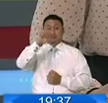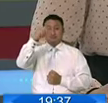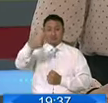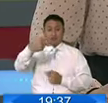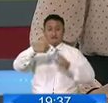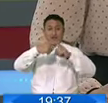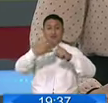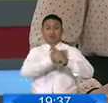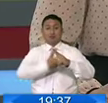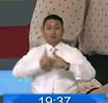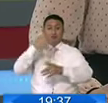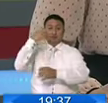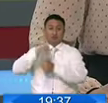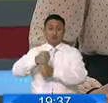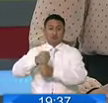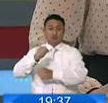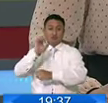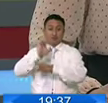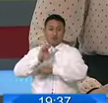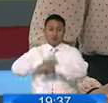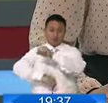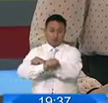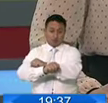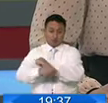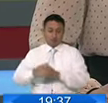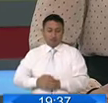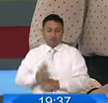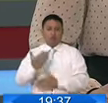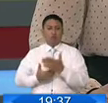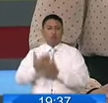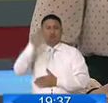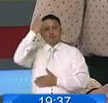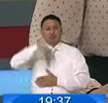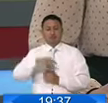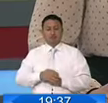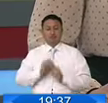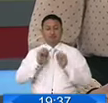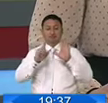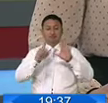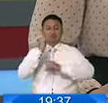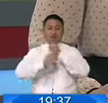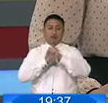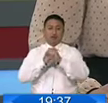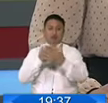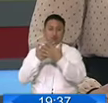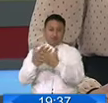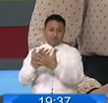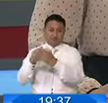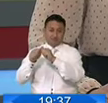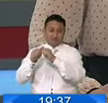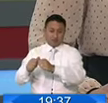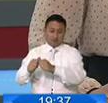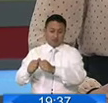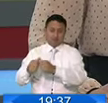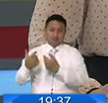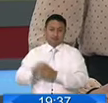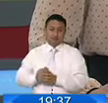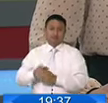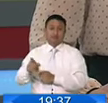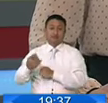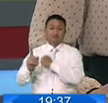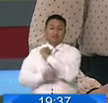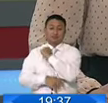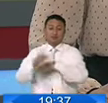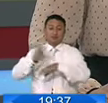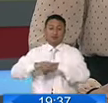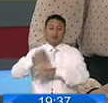la federación ecuatoriana de fútbol según la revisión la nueva sentencia establece seis años de prisión para chiriboga condenado por lavado